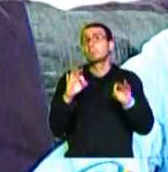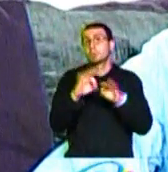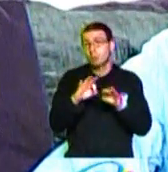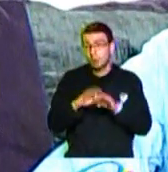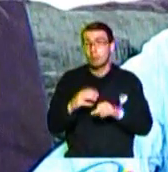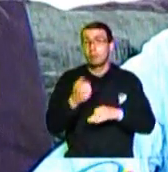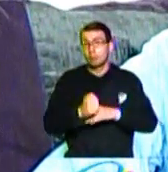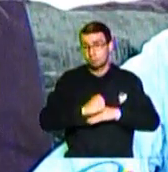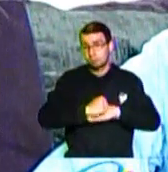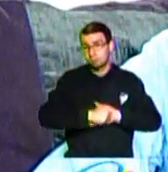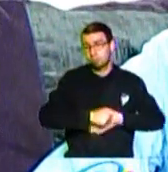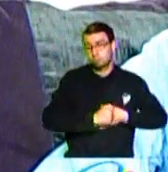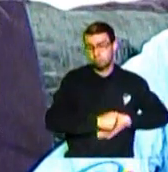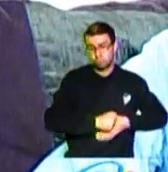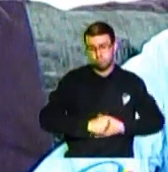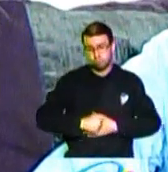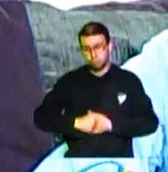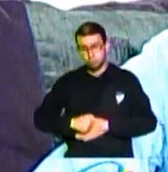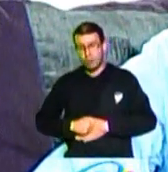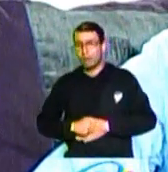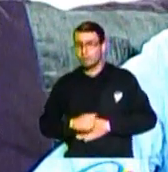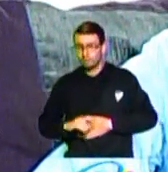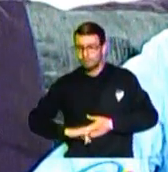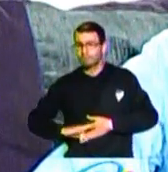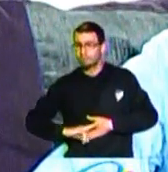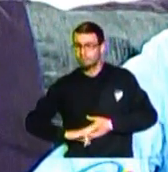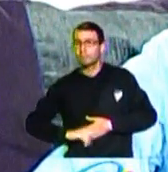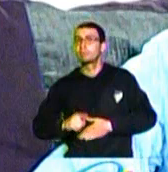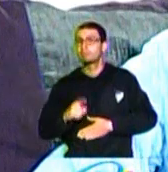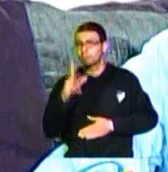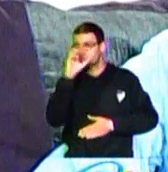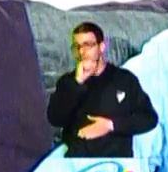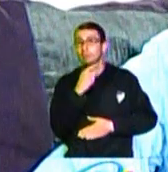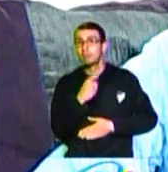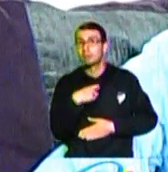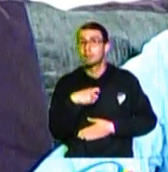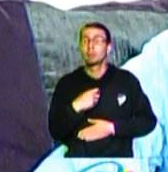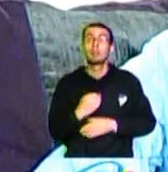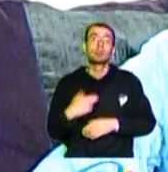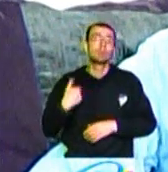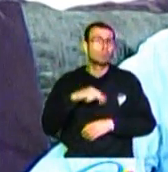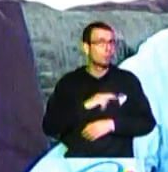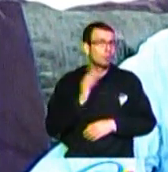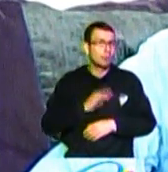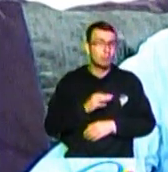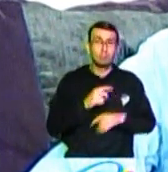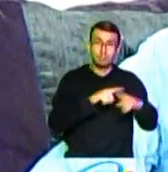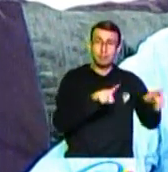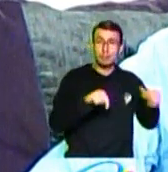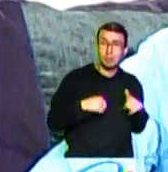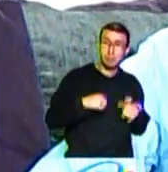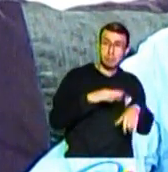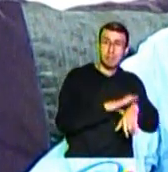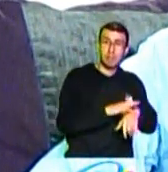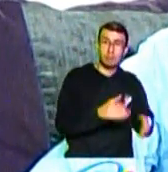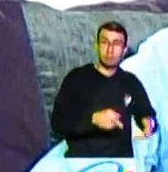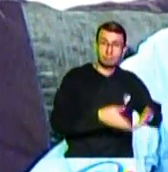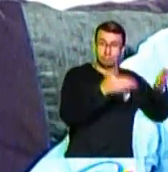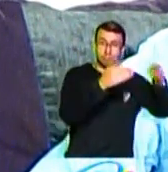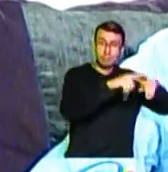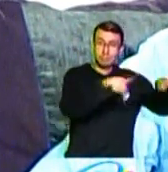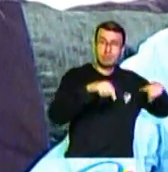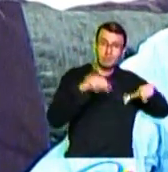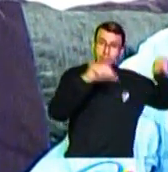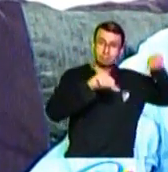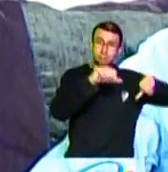y a esa consulta importante del ginecólogo, que es un paquete que nosotros siempre le ofrecemos a nuestros pacientes preventivo en